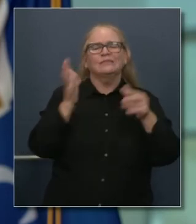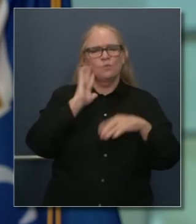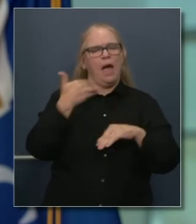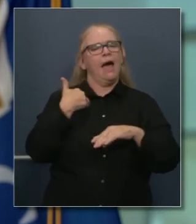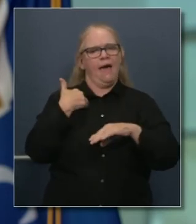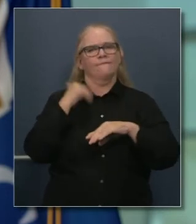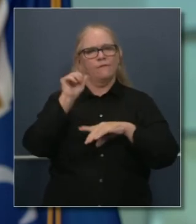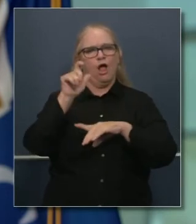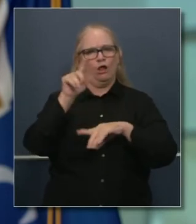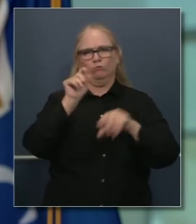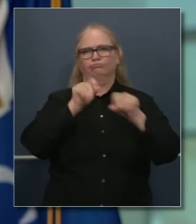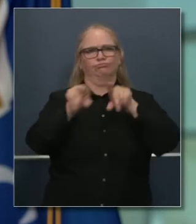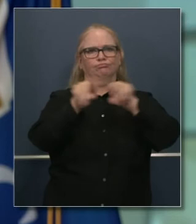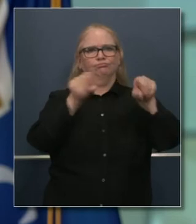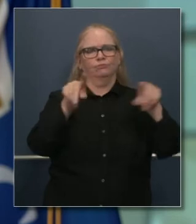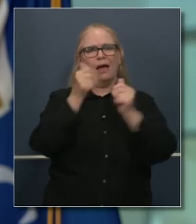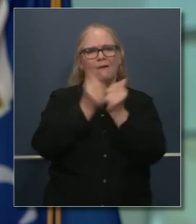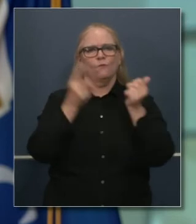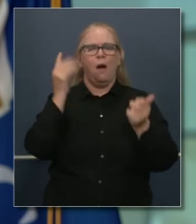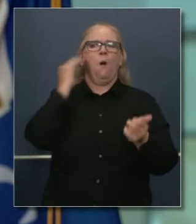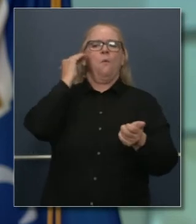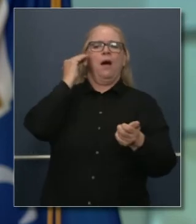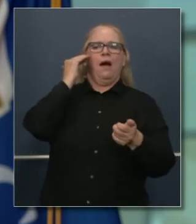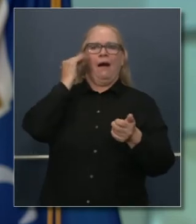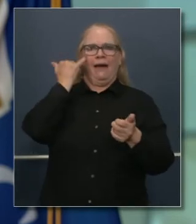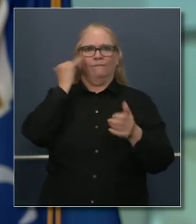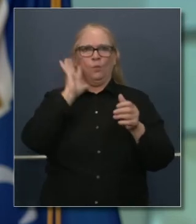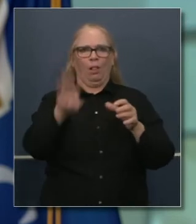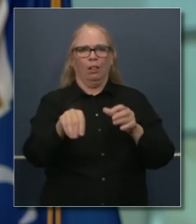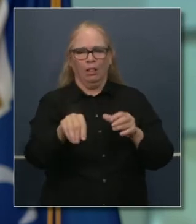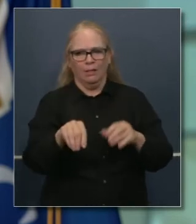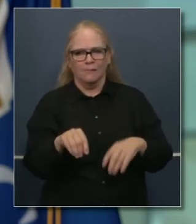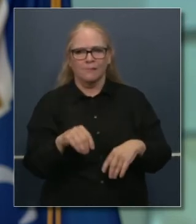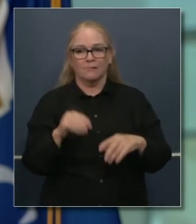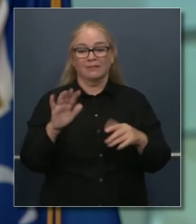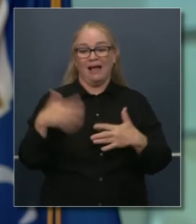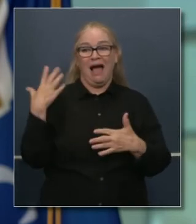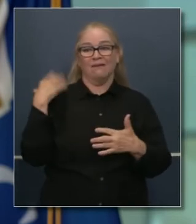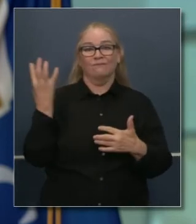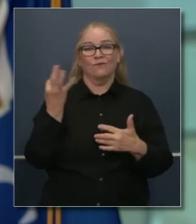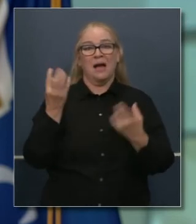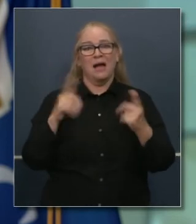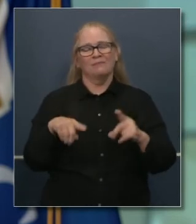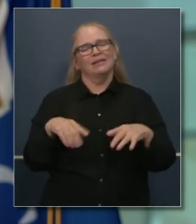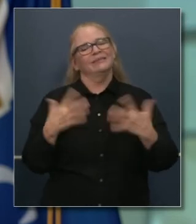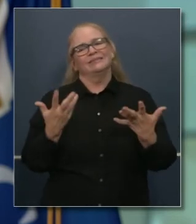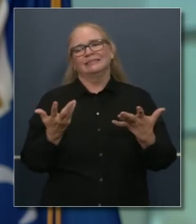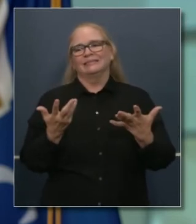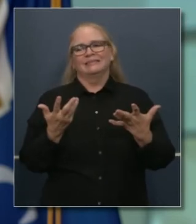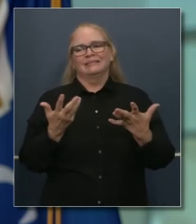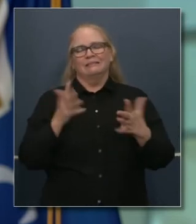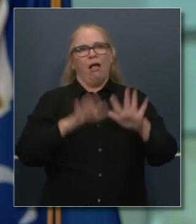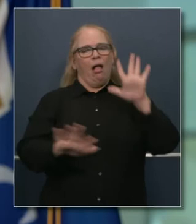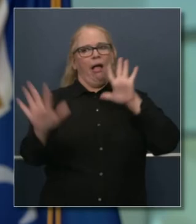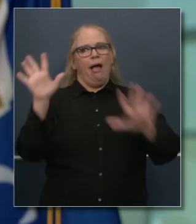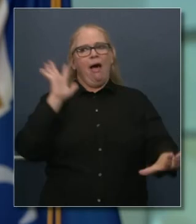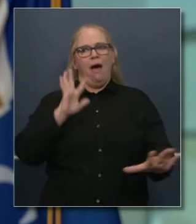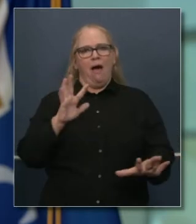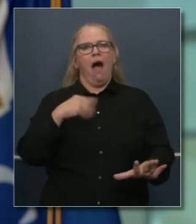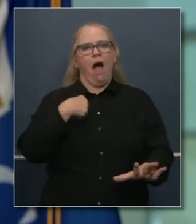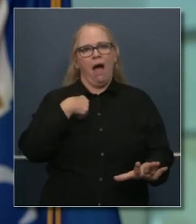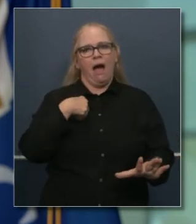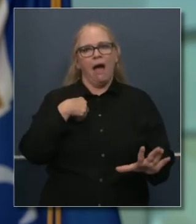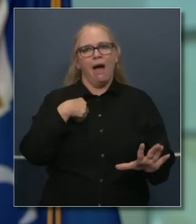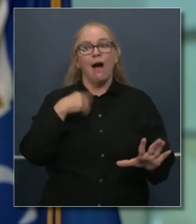el flag solar hace momentos y les informe que llega esta hora el viernes hice la presentación y les informé aunque fue una presentación